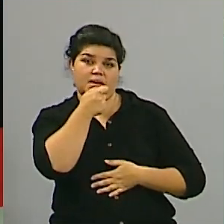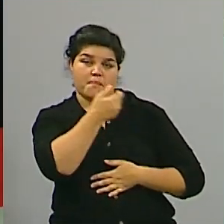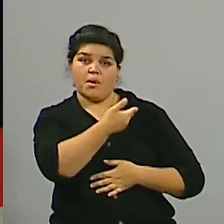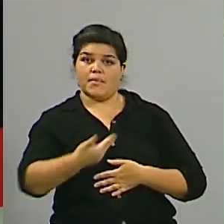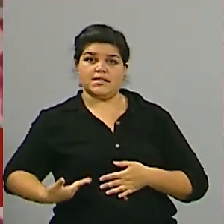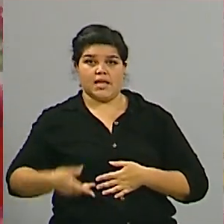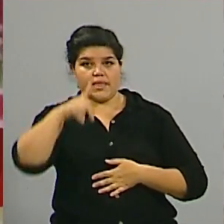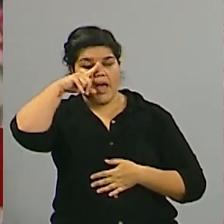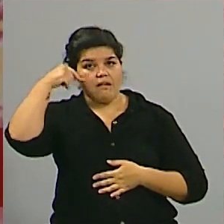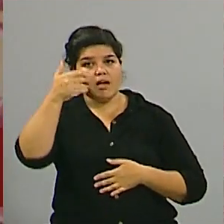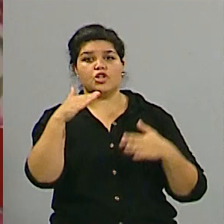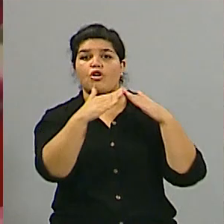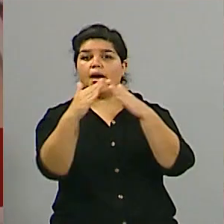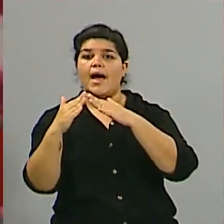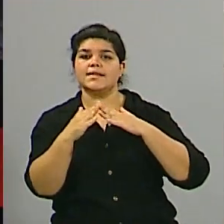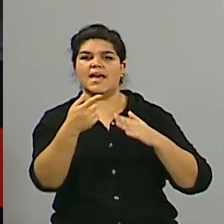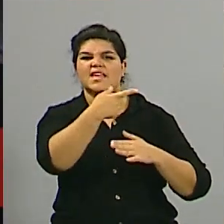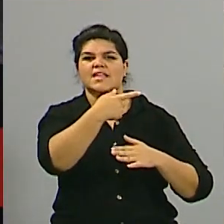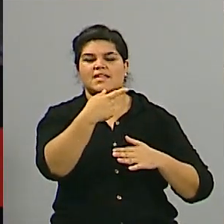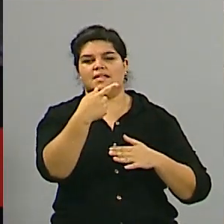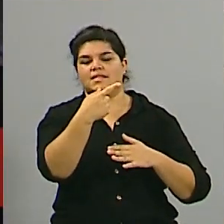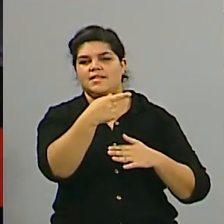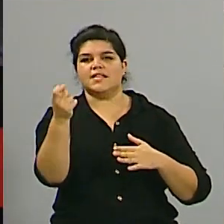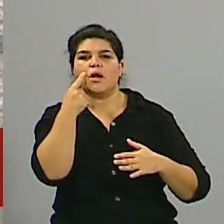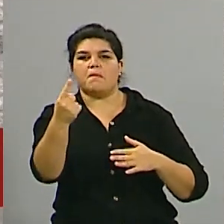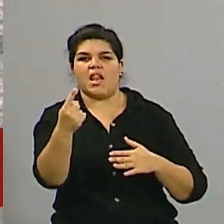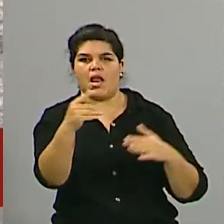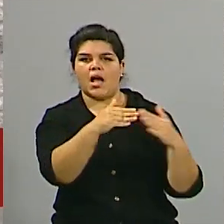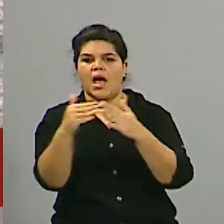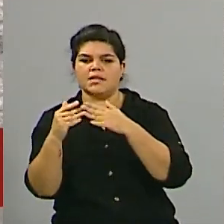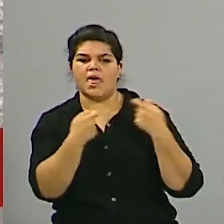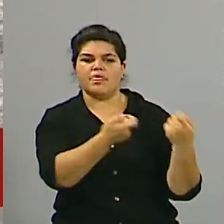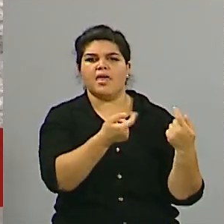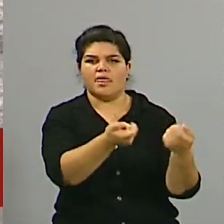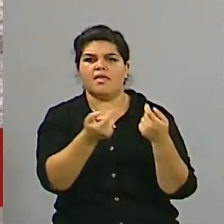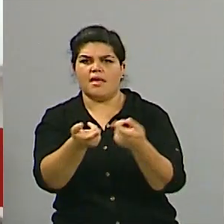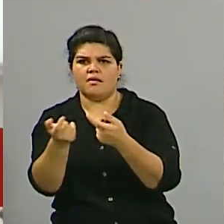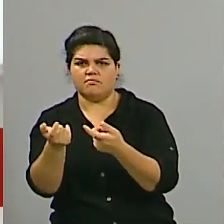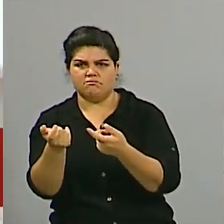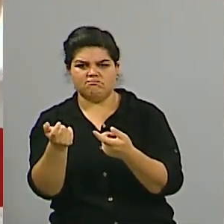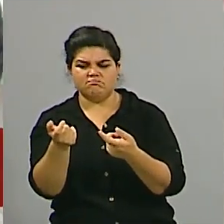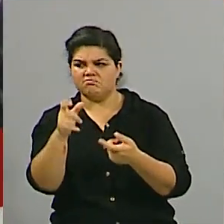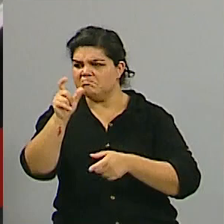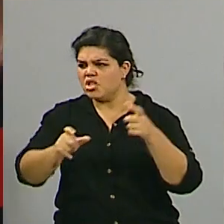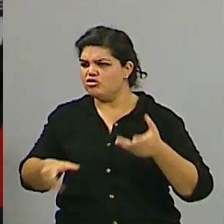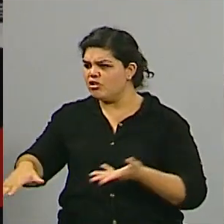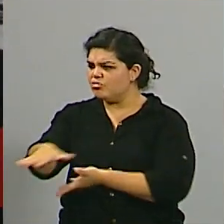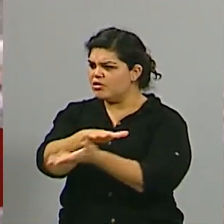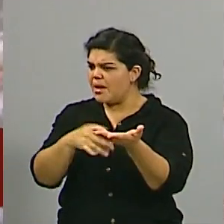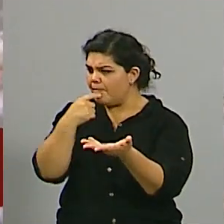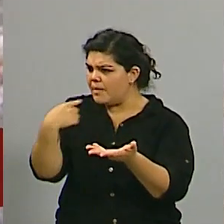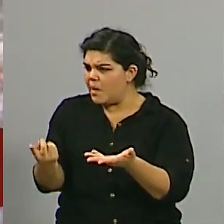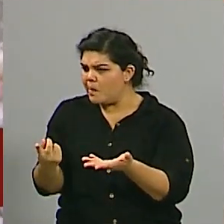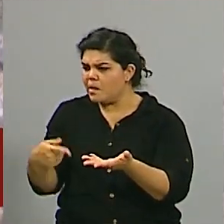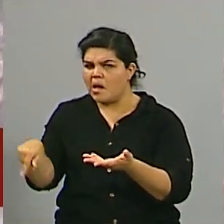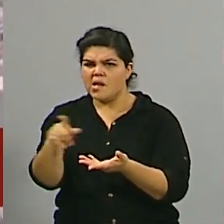es uno de los caballitos de batalla. Y digo, es lamentable, porque se han hecho obras, bueno, de hecho en la provincia de Mendoza hay obras que son nacionales